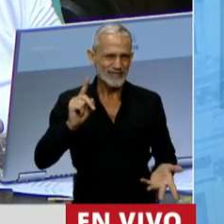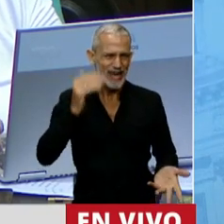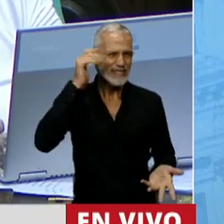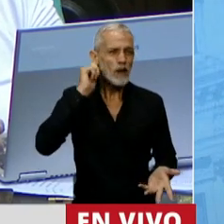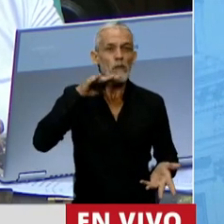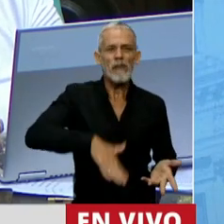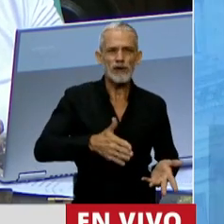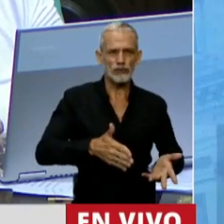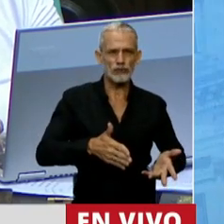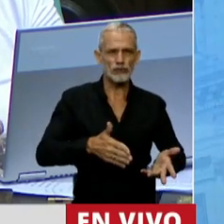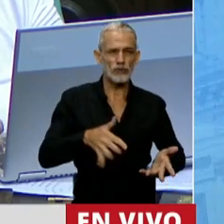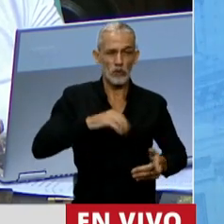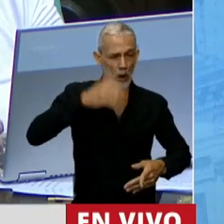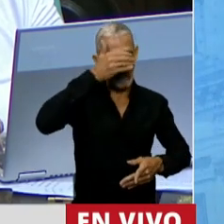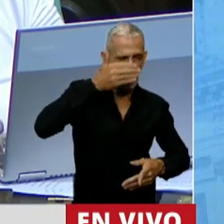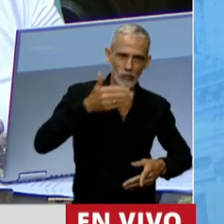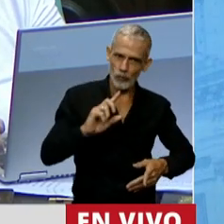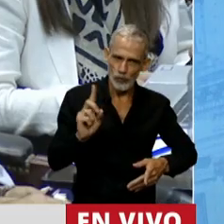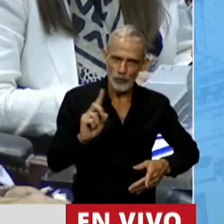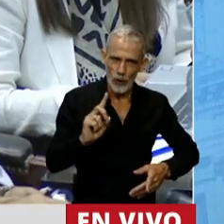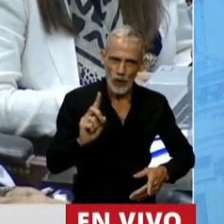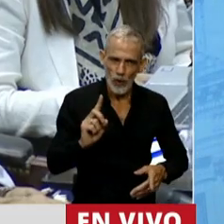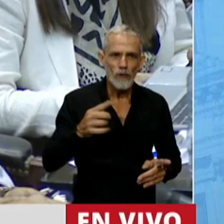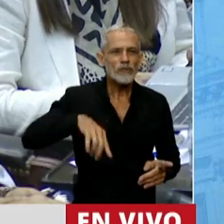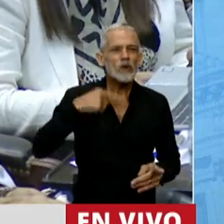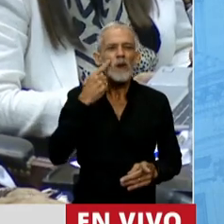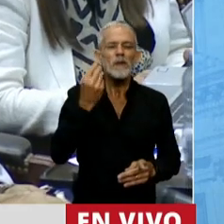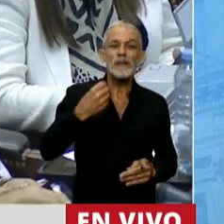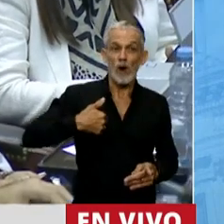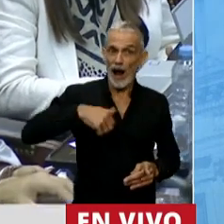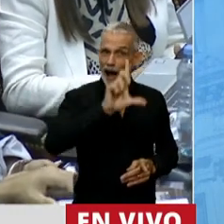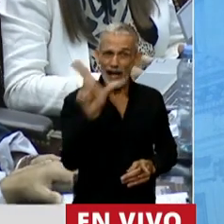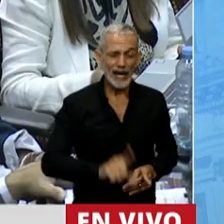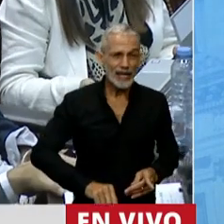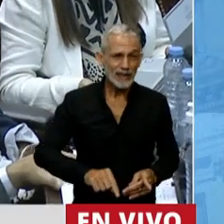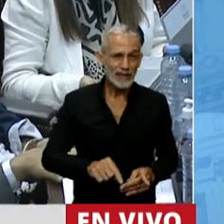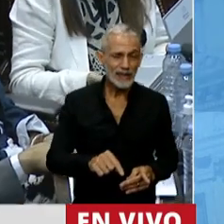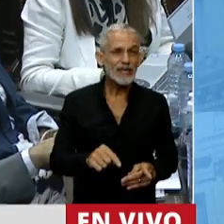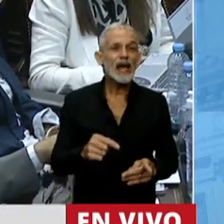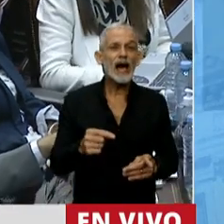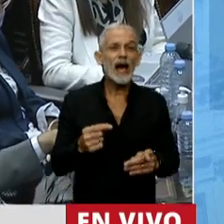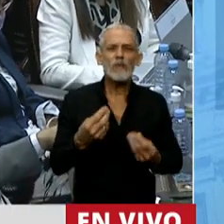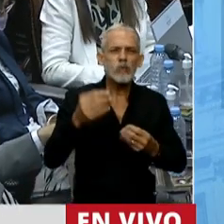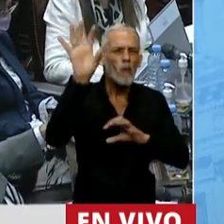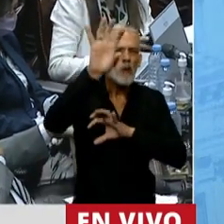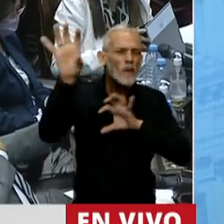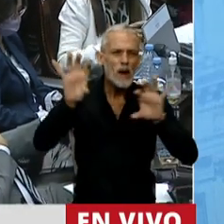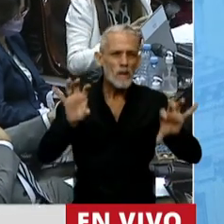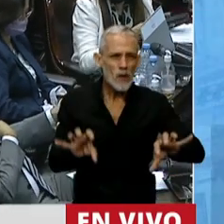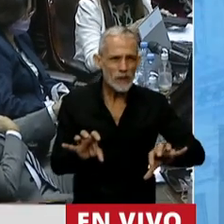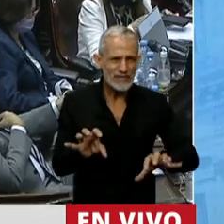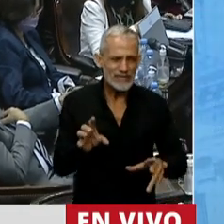no podemos desconocer también que vivimos en un país donde en muchas provincias ni